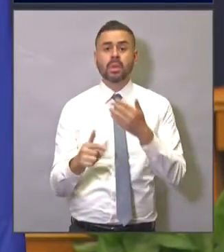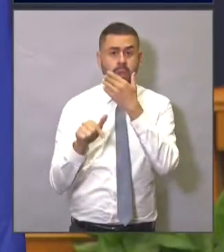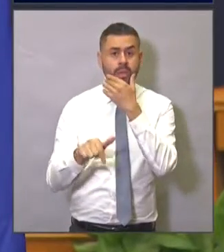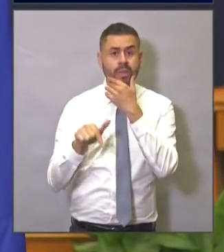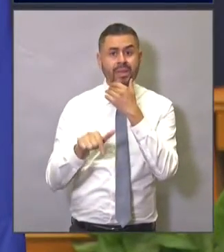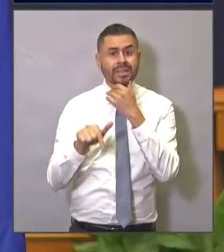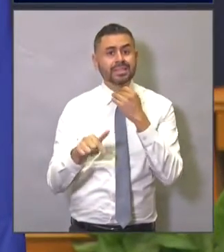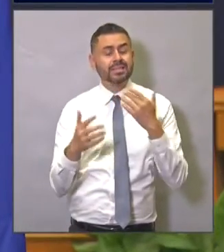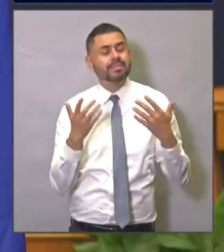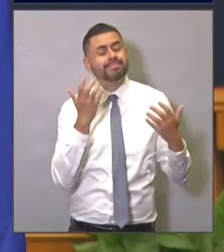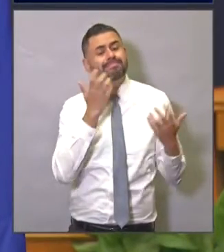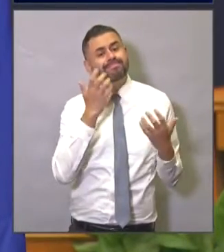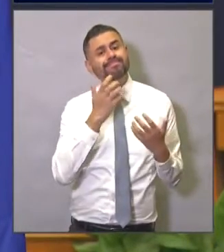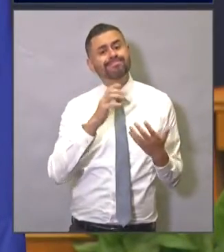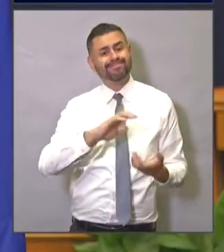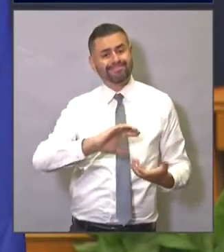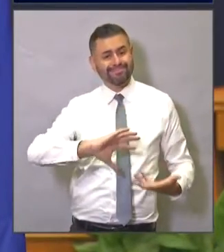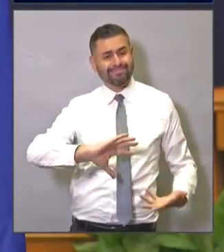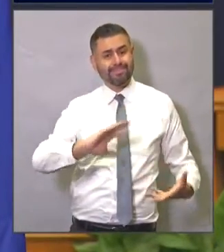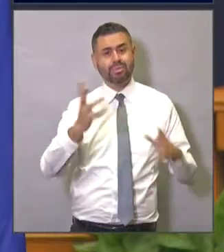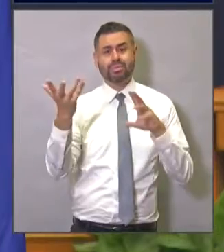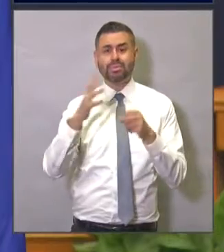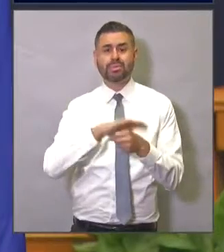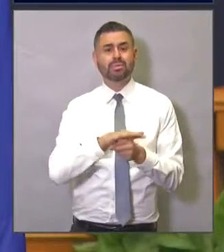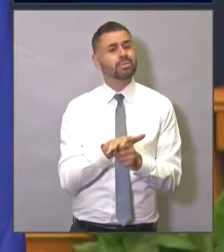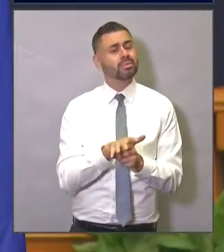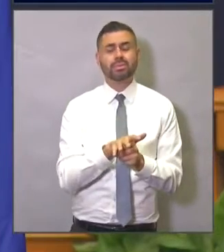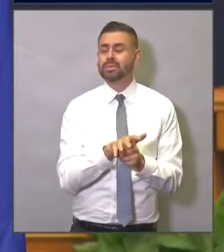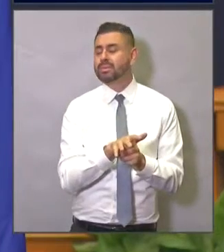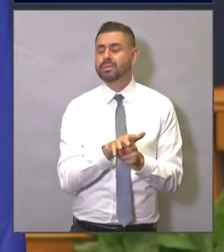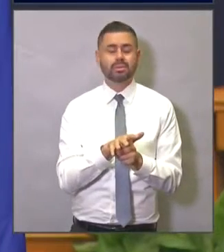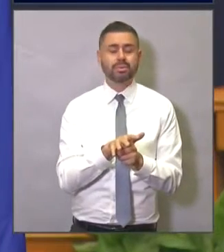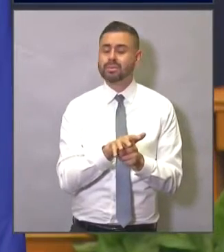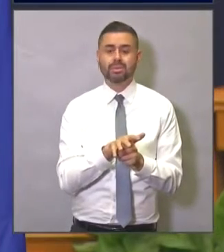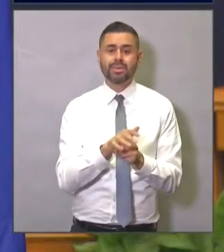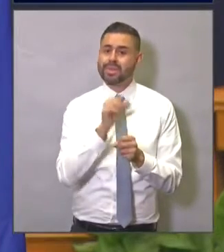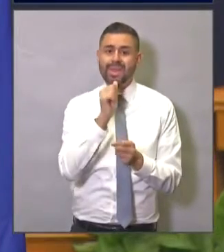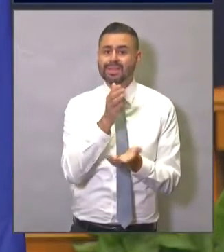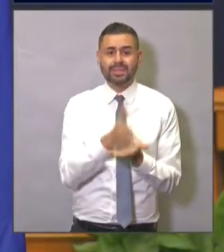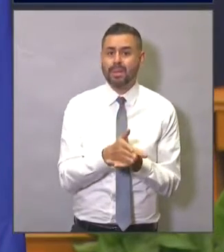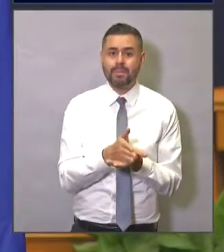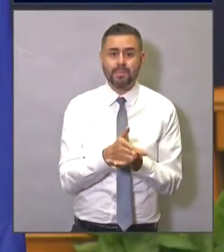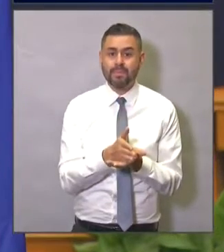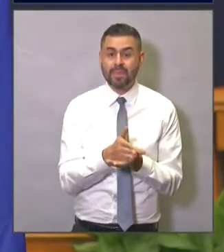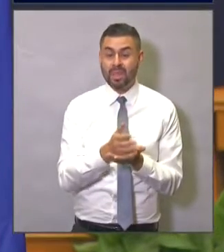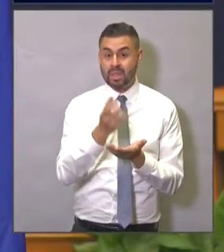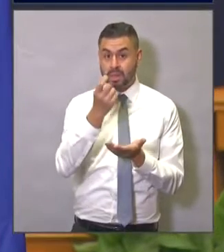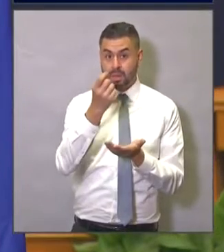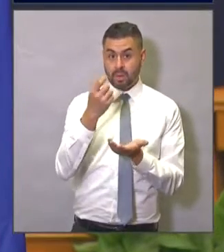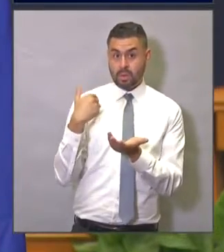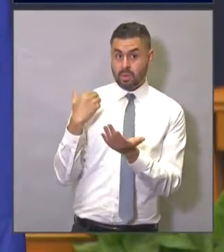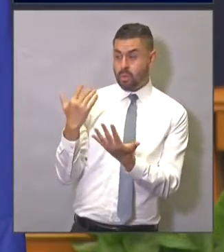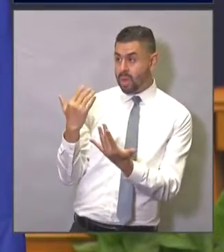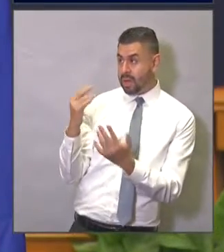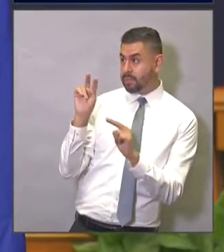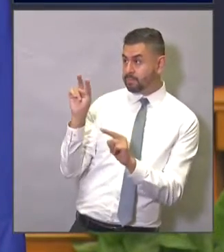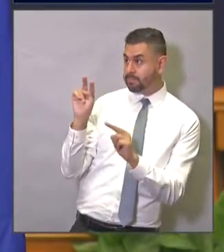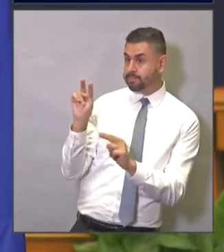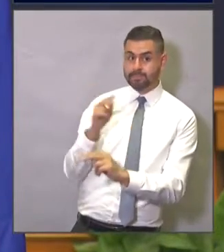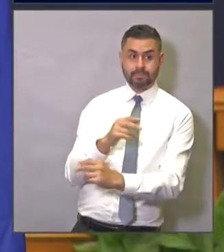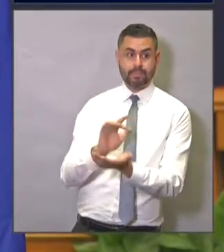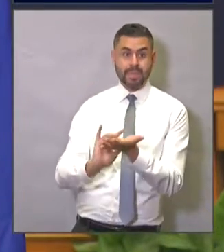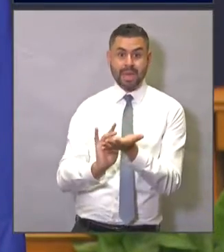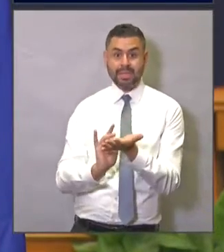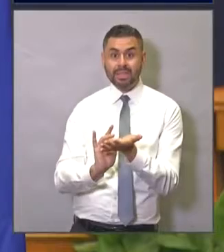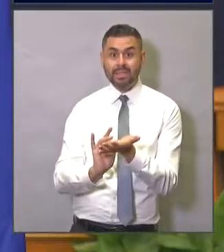pandemia todavía no ha terminado. El acceso a la vacuna puede tardar meses en llegar a las millones